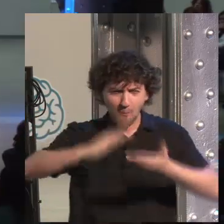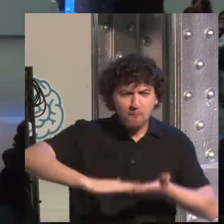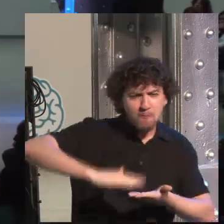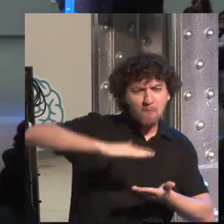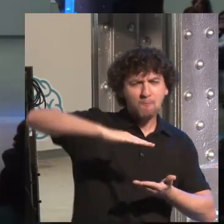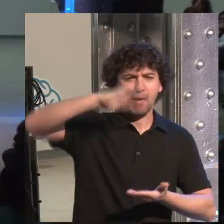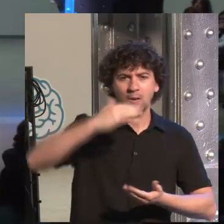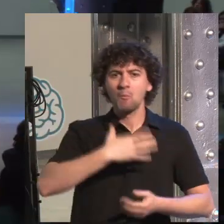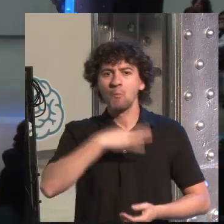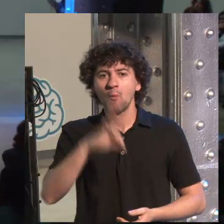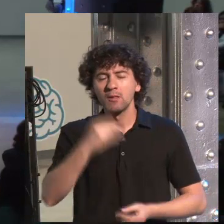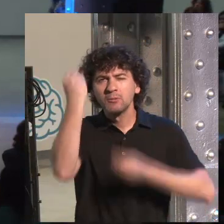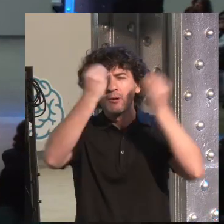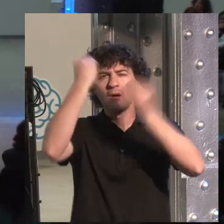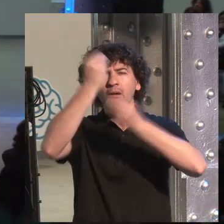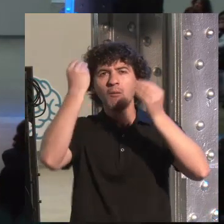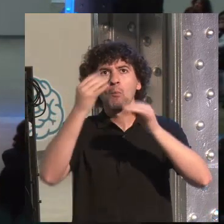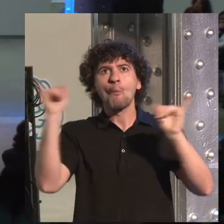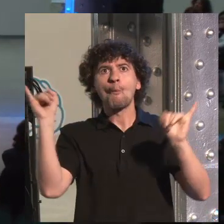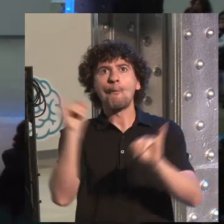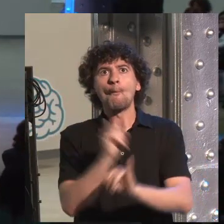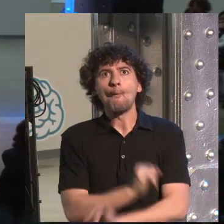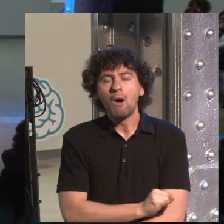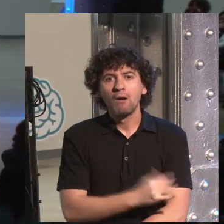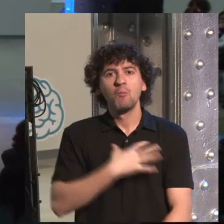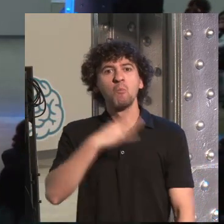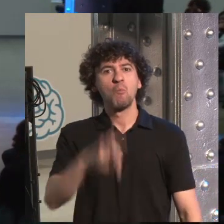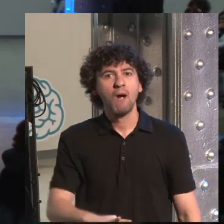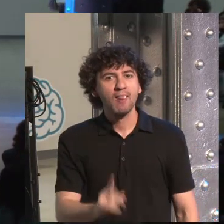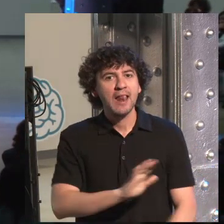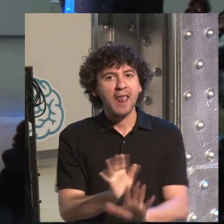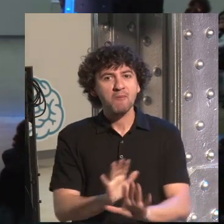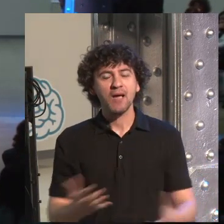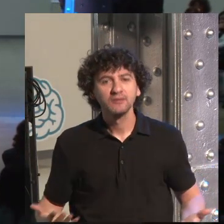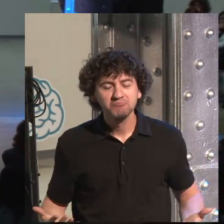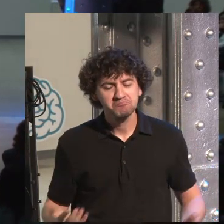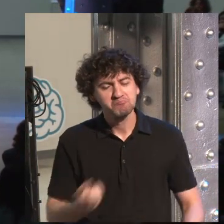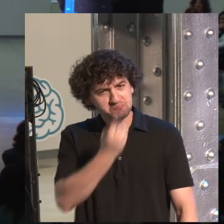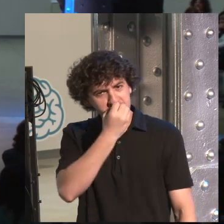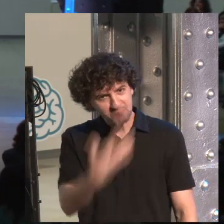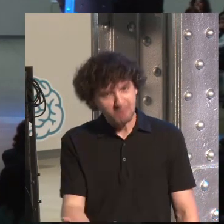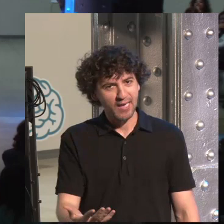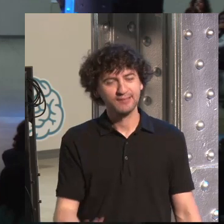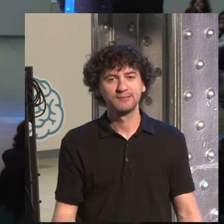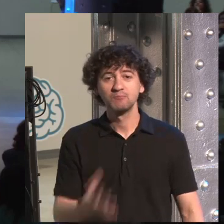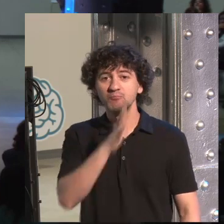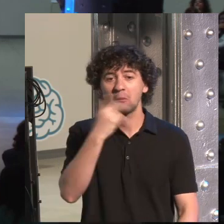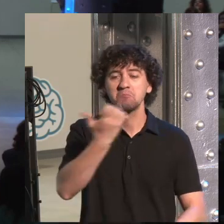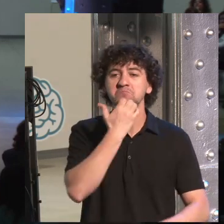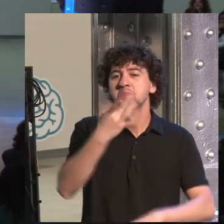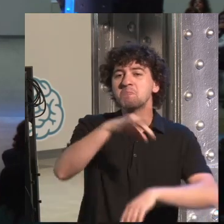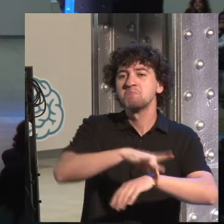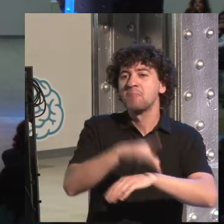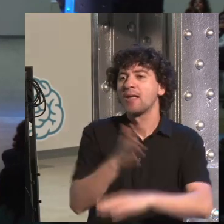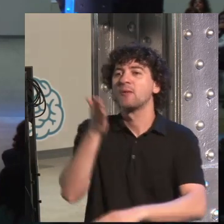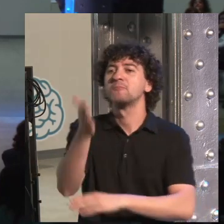podríais adelgazar pensando, teniendo actividades intelectuales. Que esto no estaría mal, porque tú te podrías ir al médico y